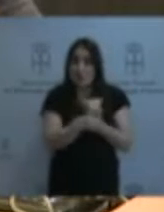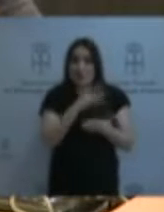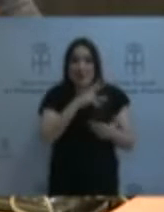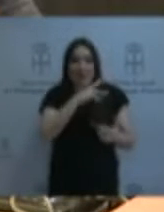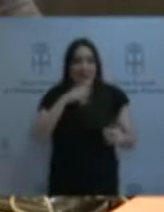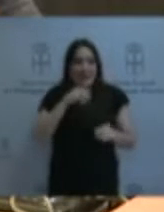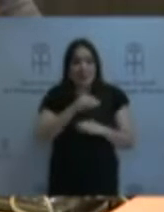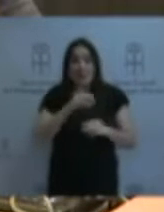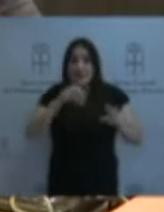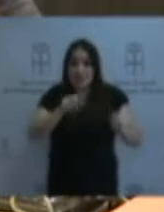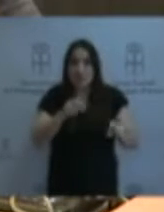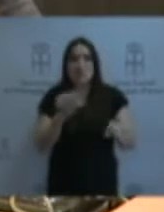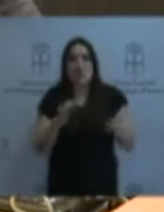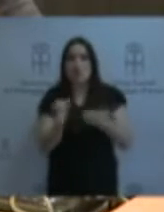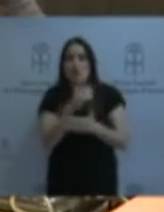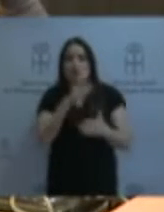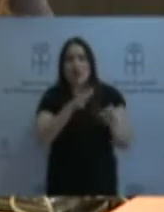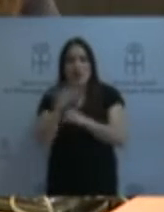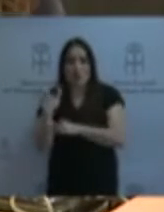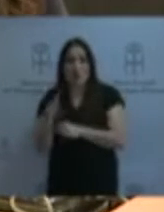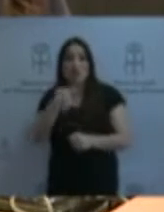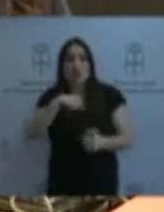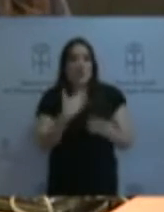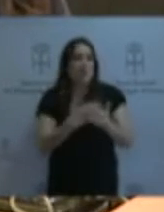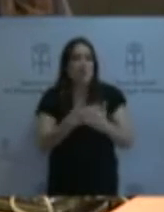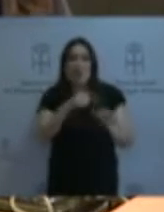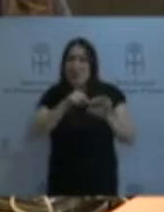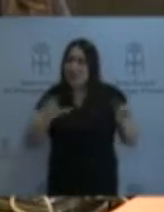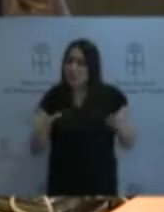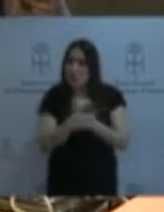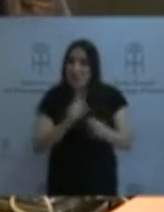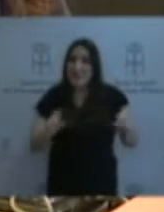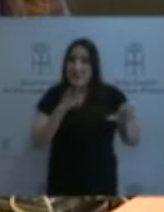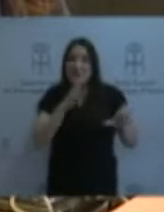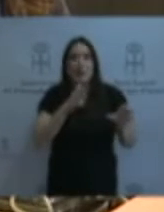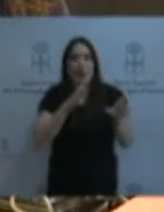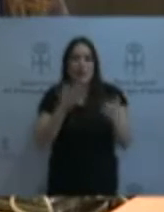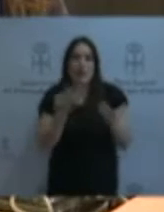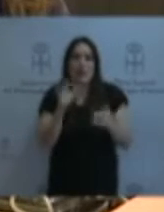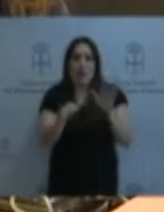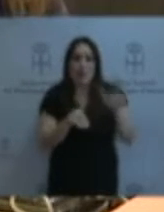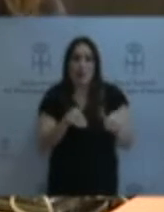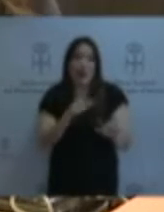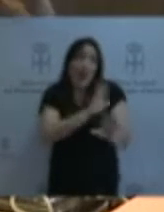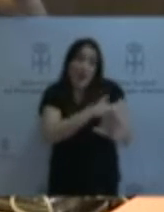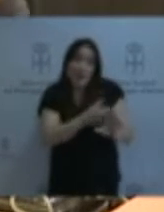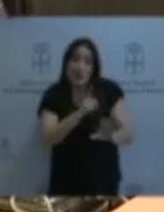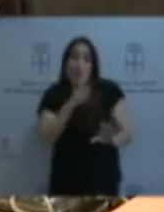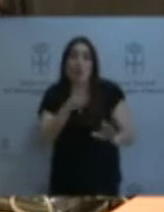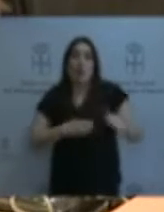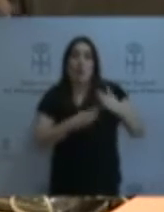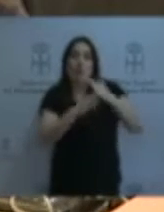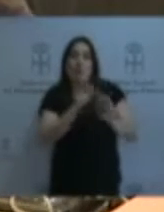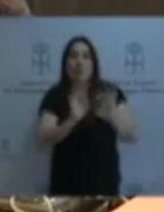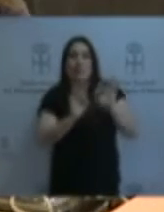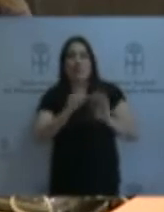la función pública asturiana. Nuestro Grupo le propone que se convoquen todos los puestos vacantes que hasta ahora se mantenían sin ocupar por el impedimento de la tasa de reposición estatal, porque